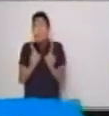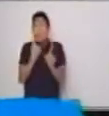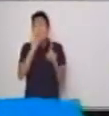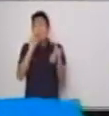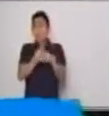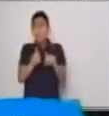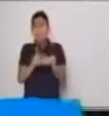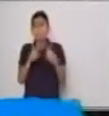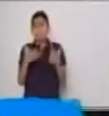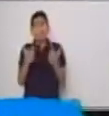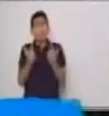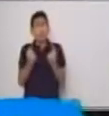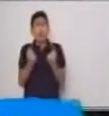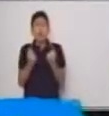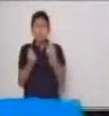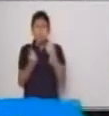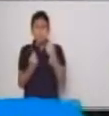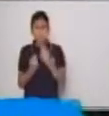se puede hacer de esta manera.